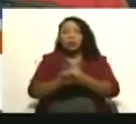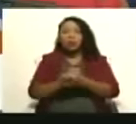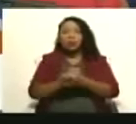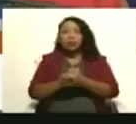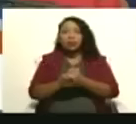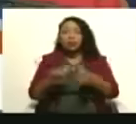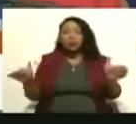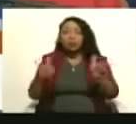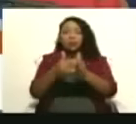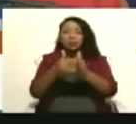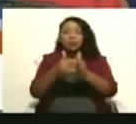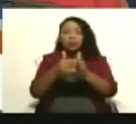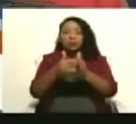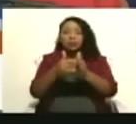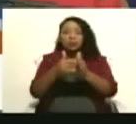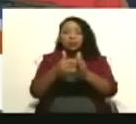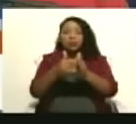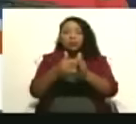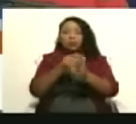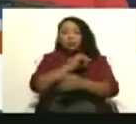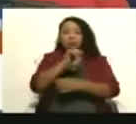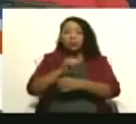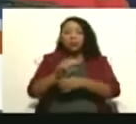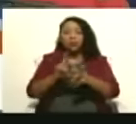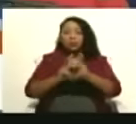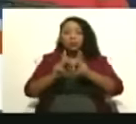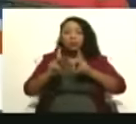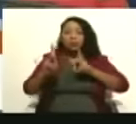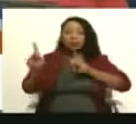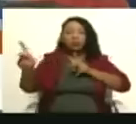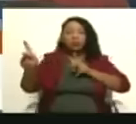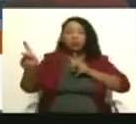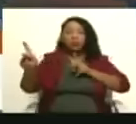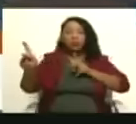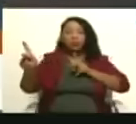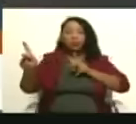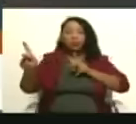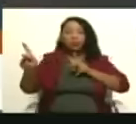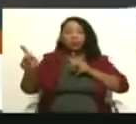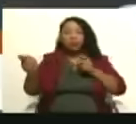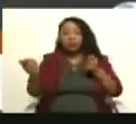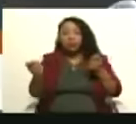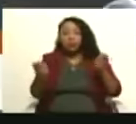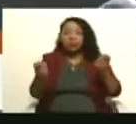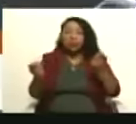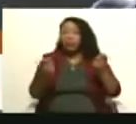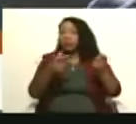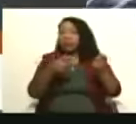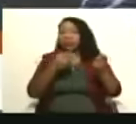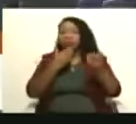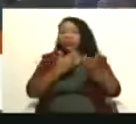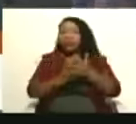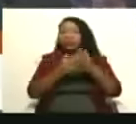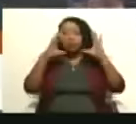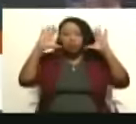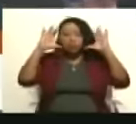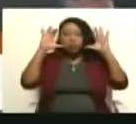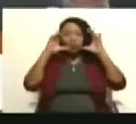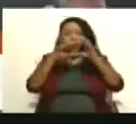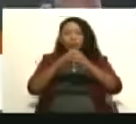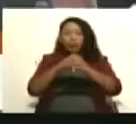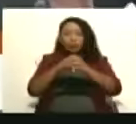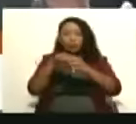y se mantendrá una zona de 500 metros de seguridad perimétrica con canalizaciones donde no se permitirá concentraciones en